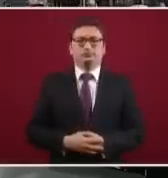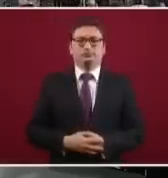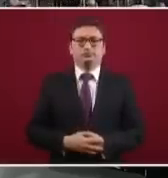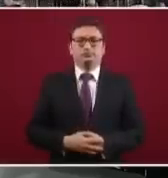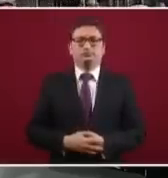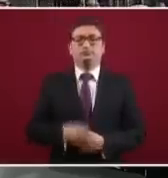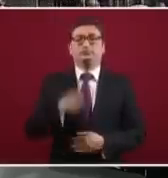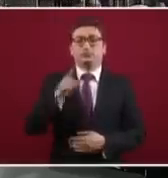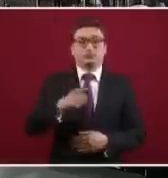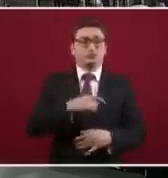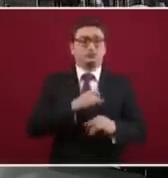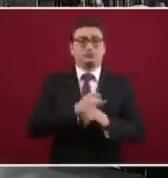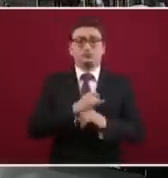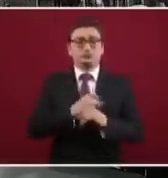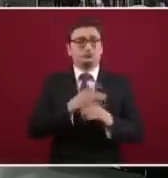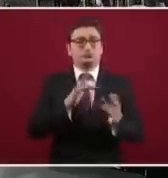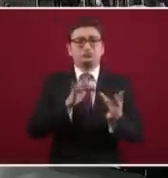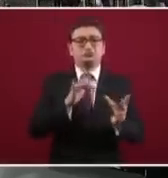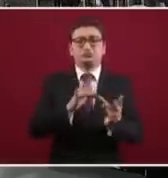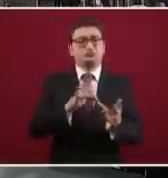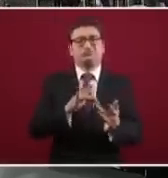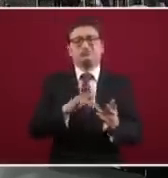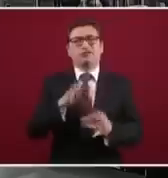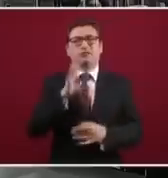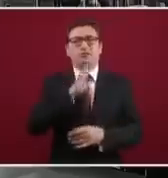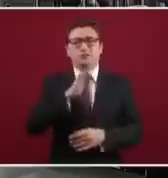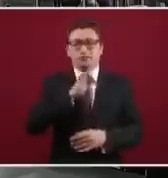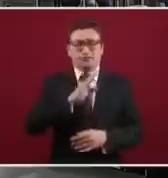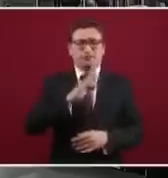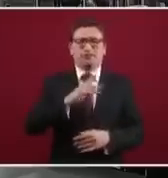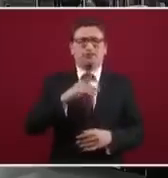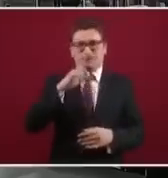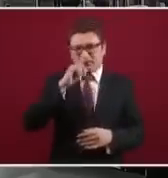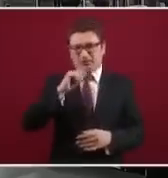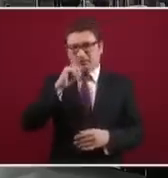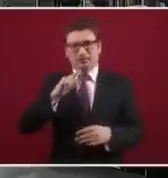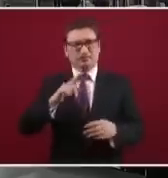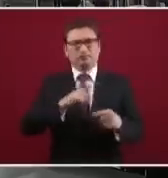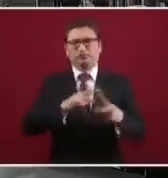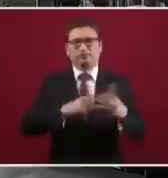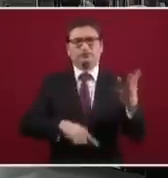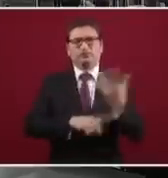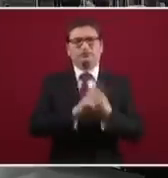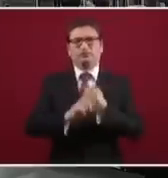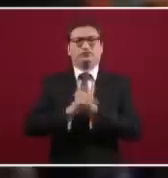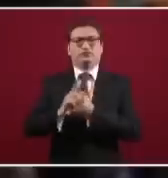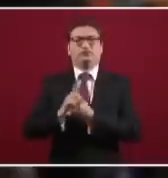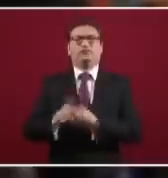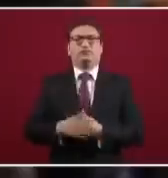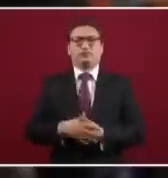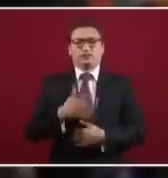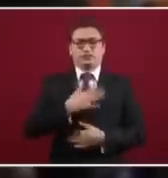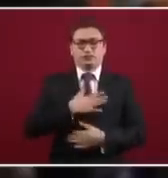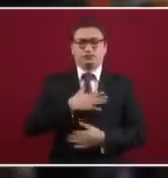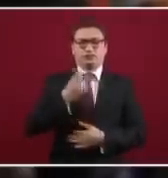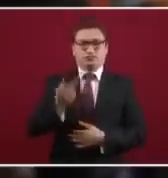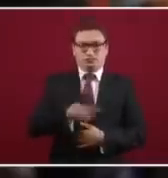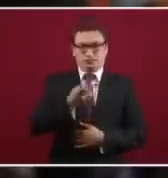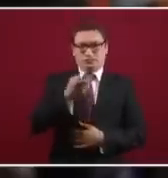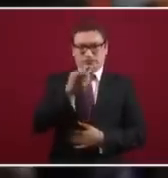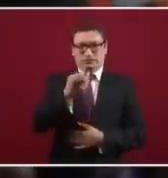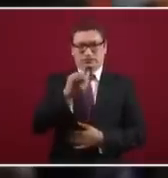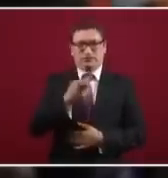el servicio de internet, les falla mucho, etcétera. Tienen diversos problemas. Mi pregunta va en ese